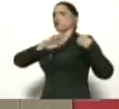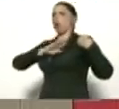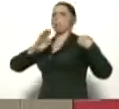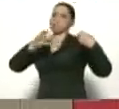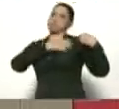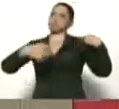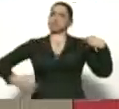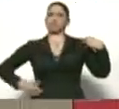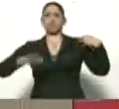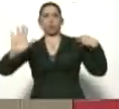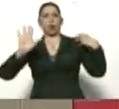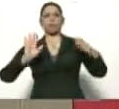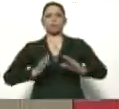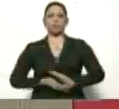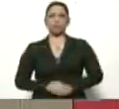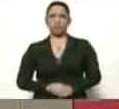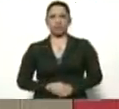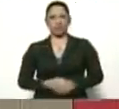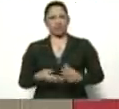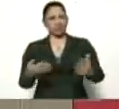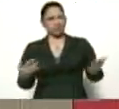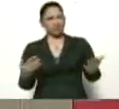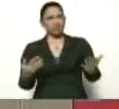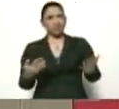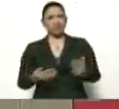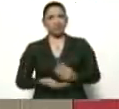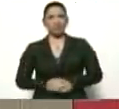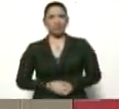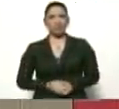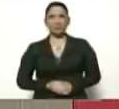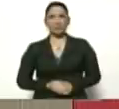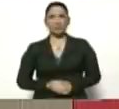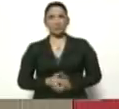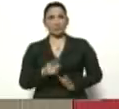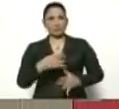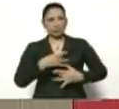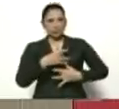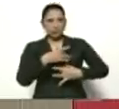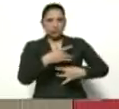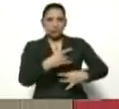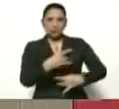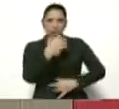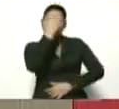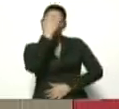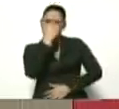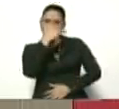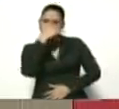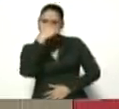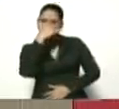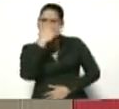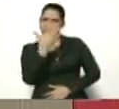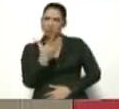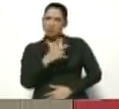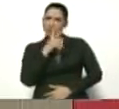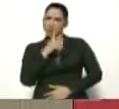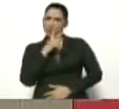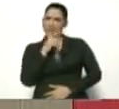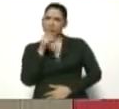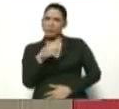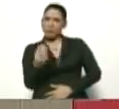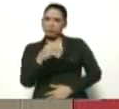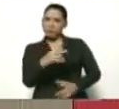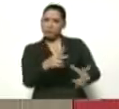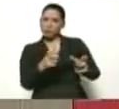pero encierra a la intencionalidad criminal que incluye el cobro de dinero